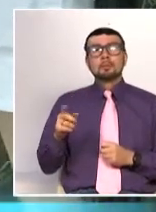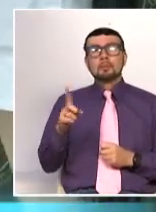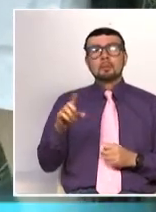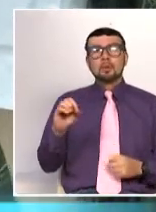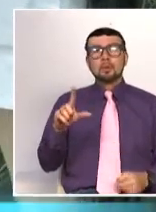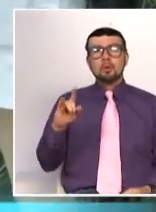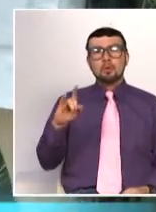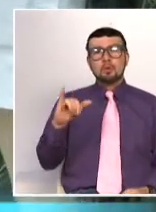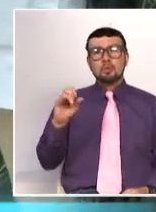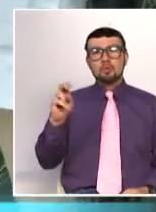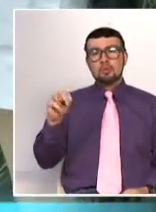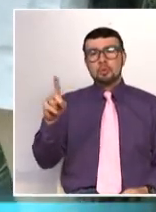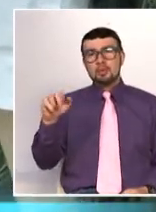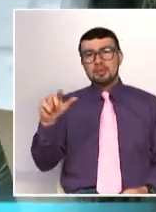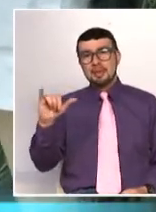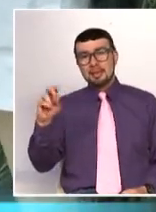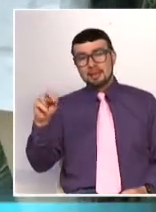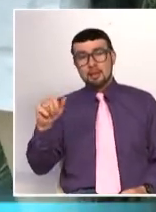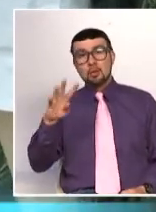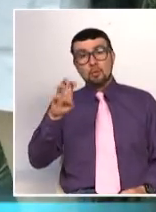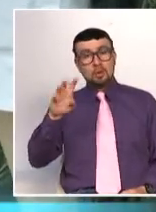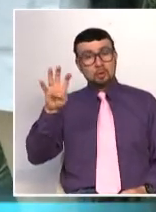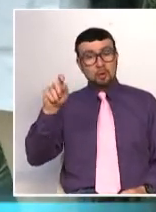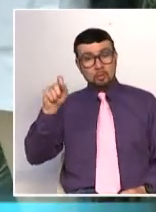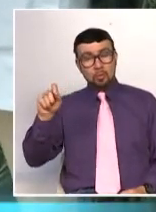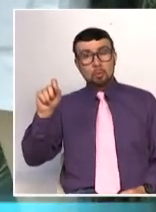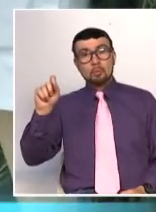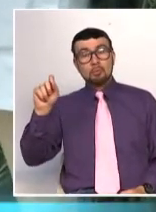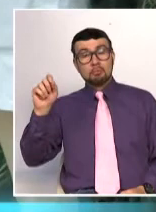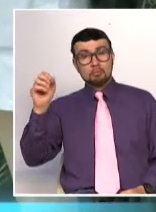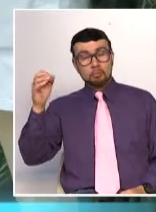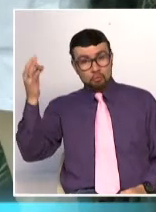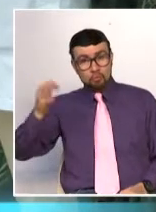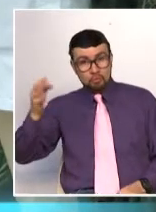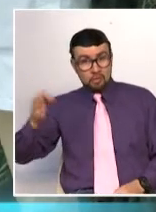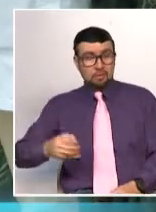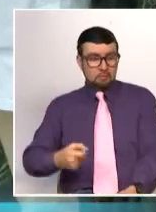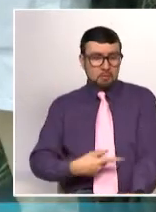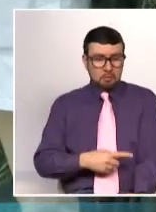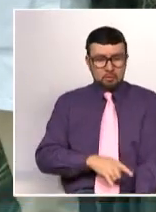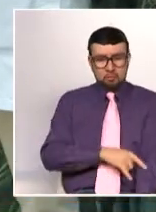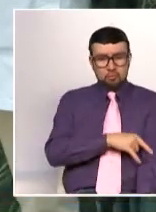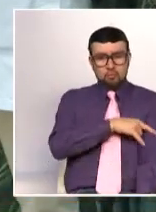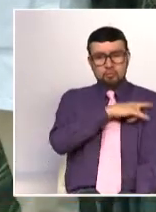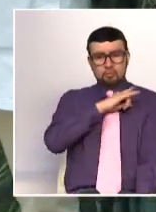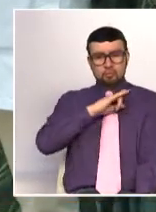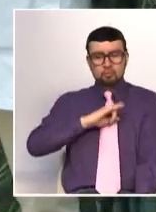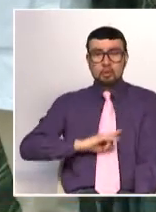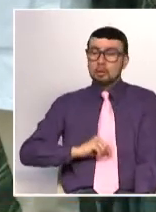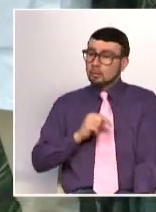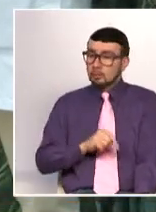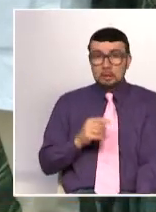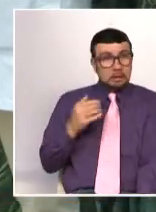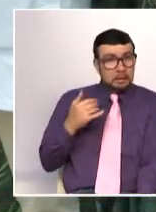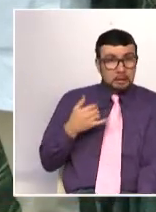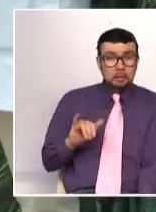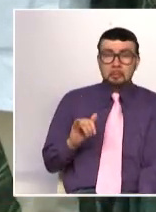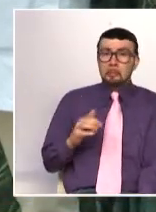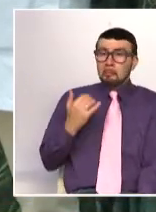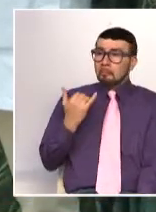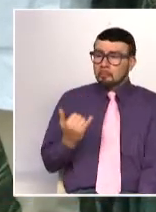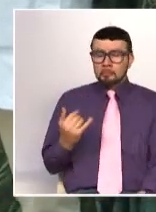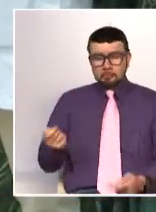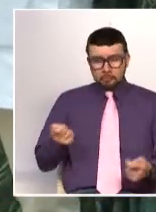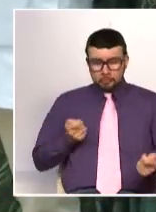suero fisiológico donde se diluye el ozono porque ya la sal está completamente oxidada es un elemento